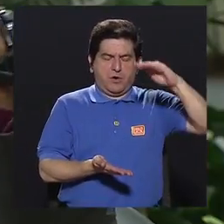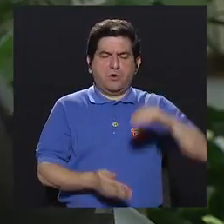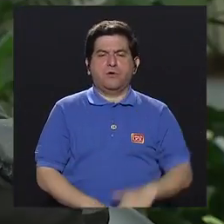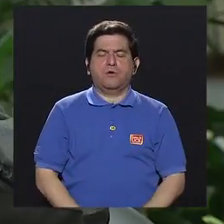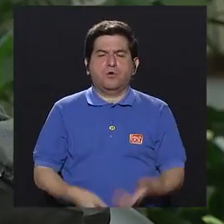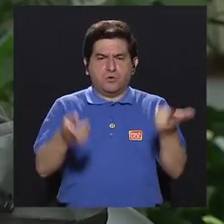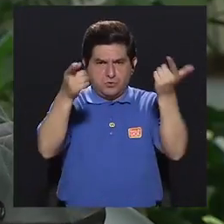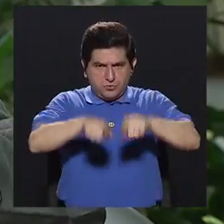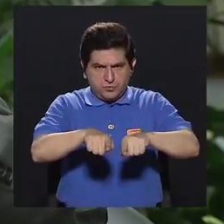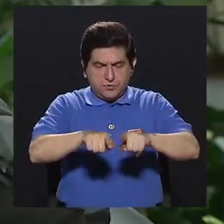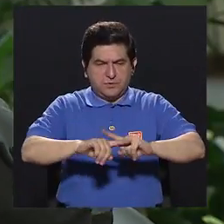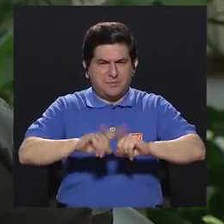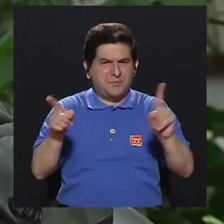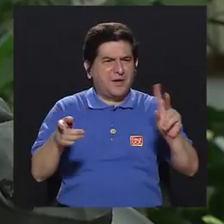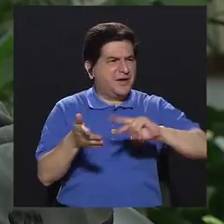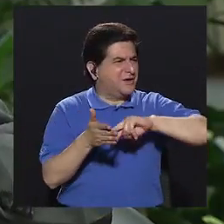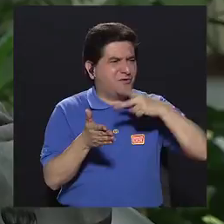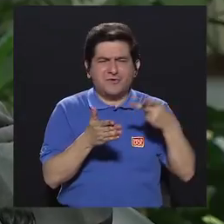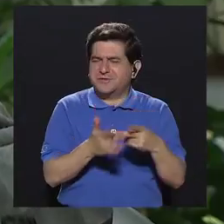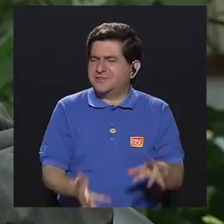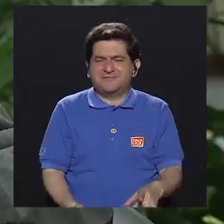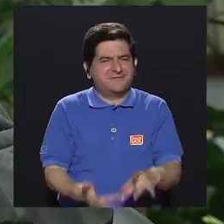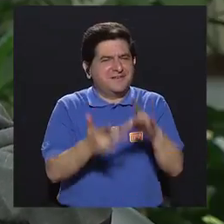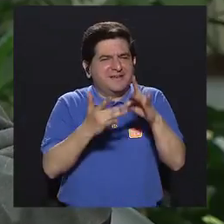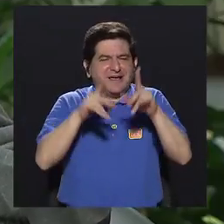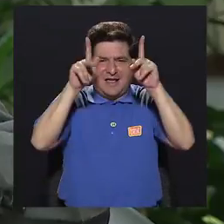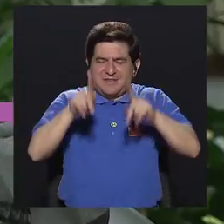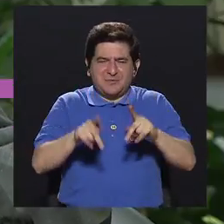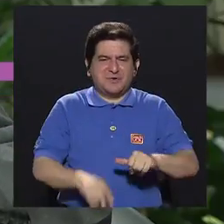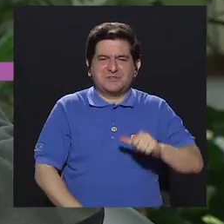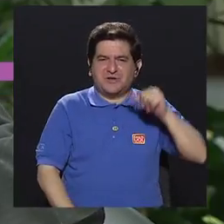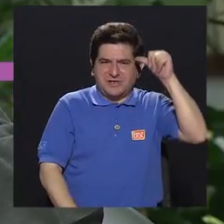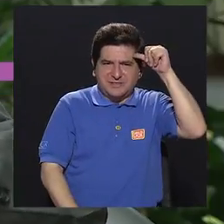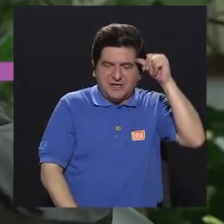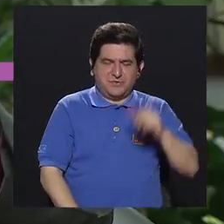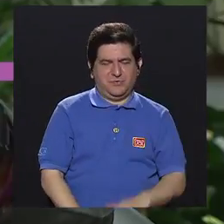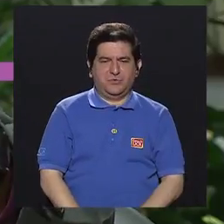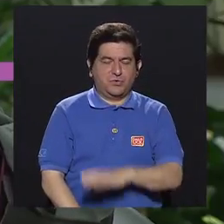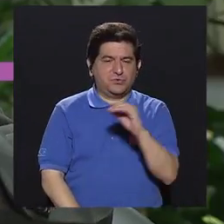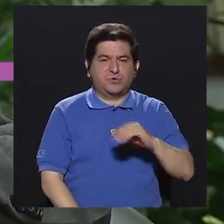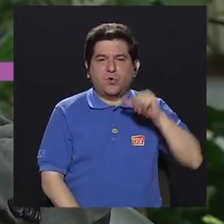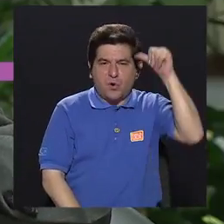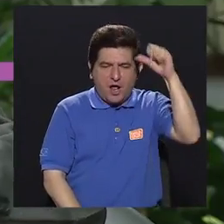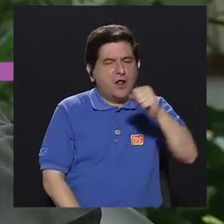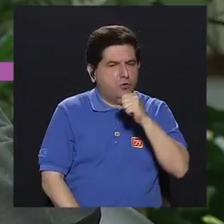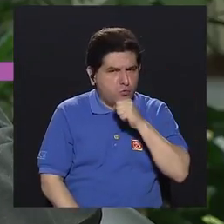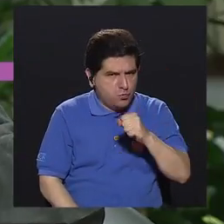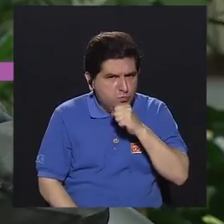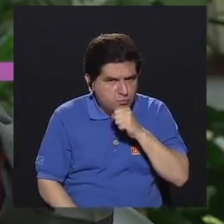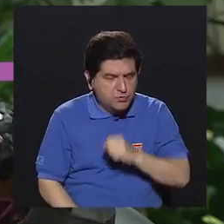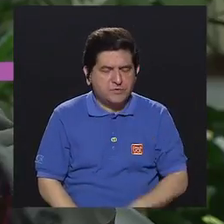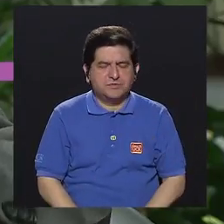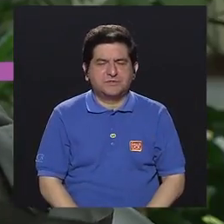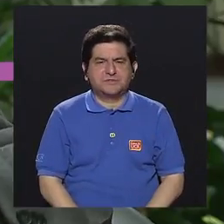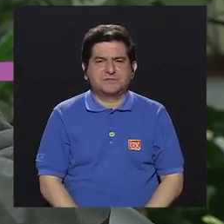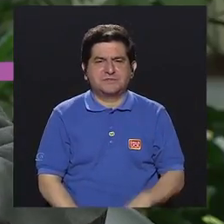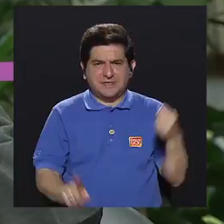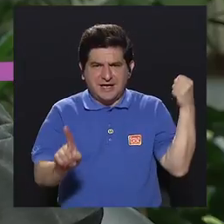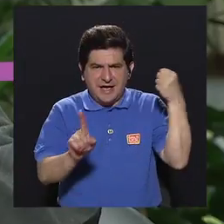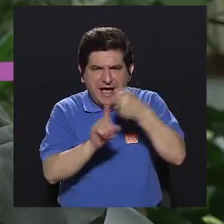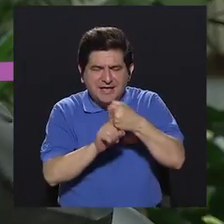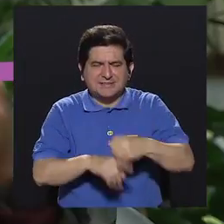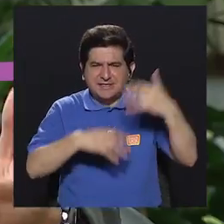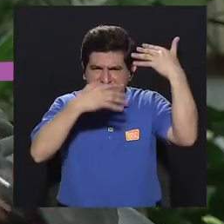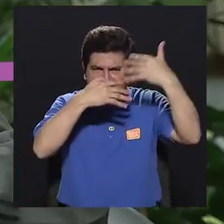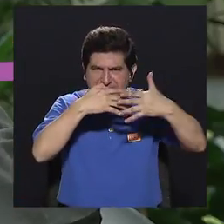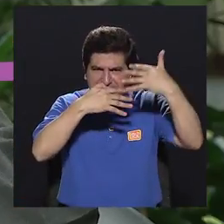o no de tenerlos. Pero no es exclusivo de gente grande. Gente grande, uh-huh. Me refiero de edad avanzada. Uh-huh. Los accidentes cerebrovasculares